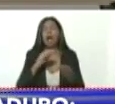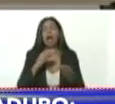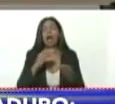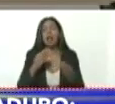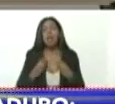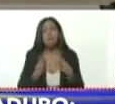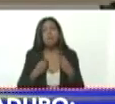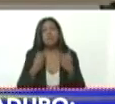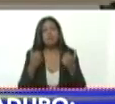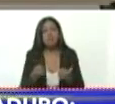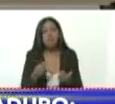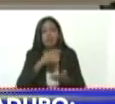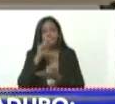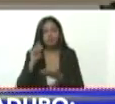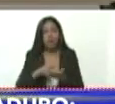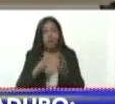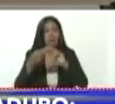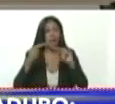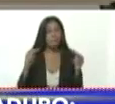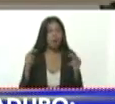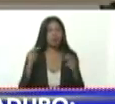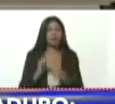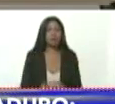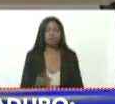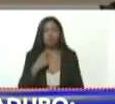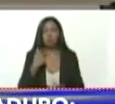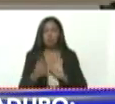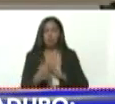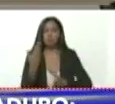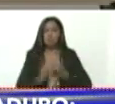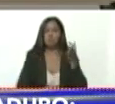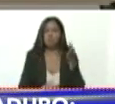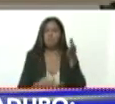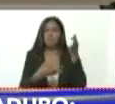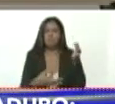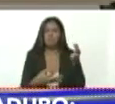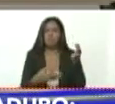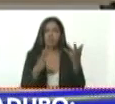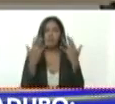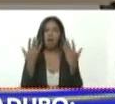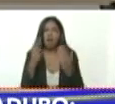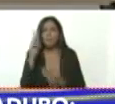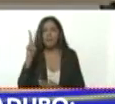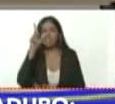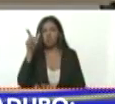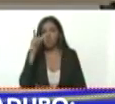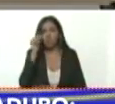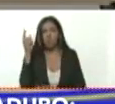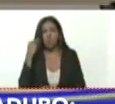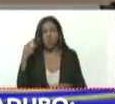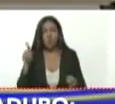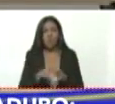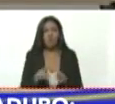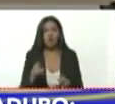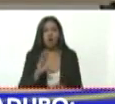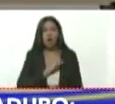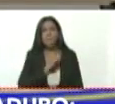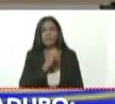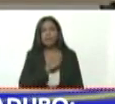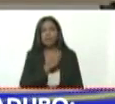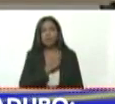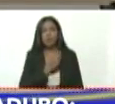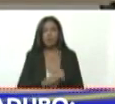nacional, para la paz nacional. Aquí lo tengo en mis manos, venezolanos y venezolanas, compatriotas. Aquí